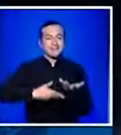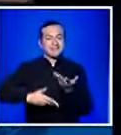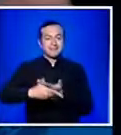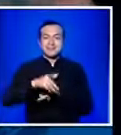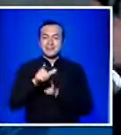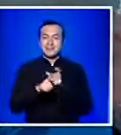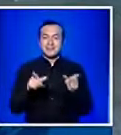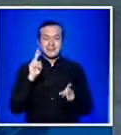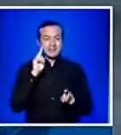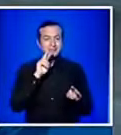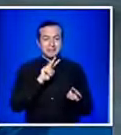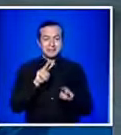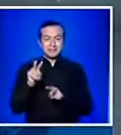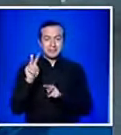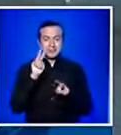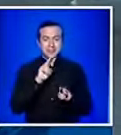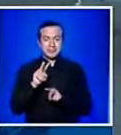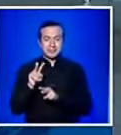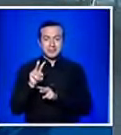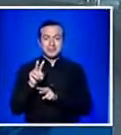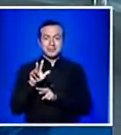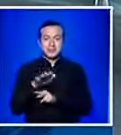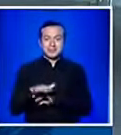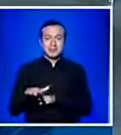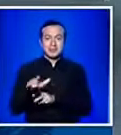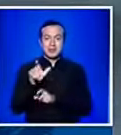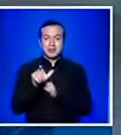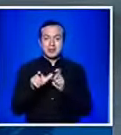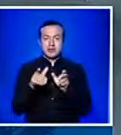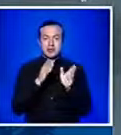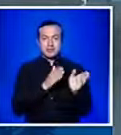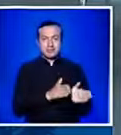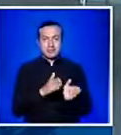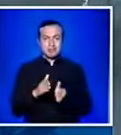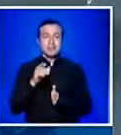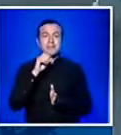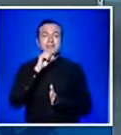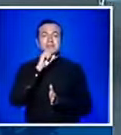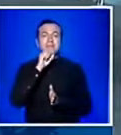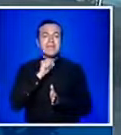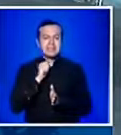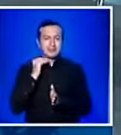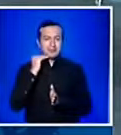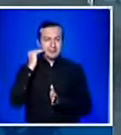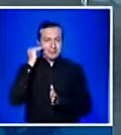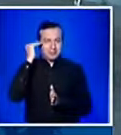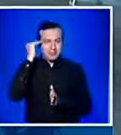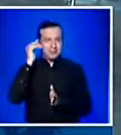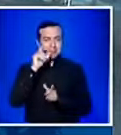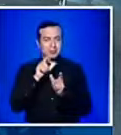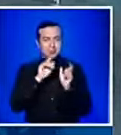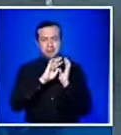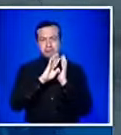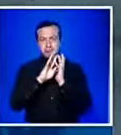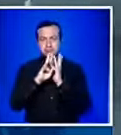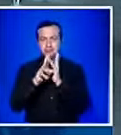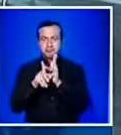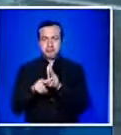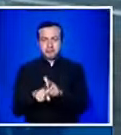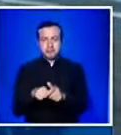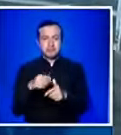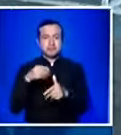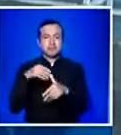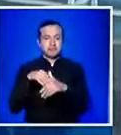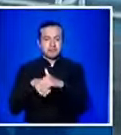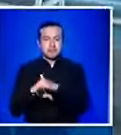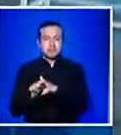mayores que ustedes ya se pueden ver al fondo. Pues ya les están organizando incluso para que ellos ingresen acá y puedan